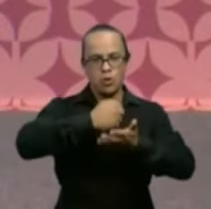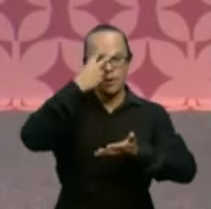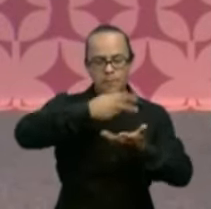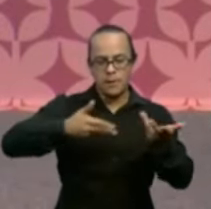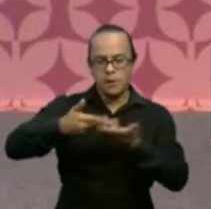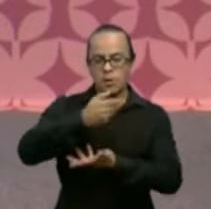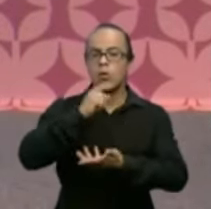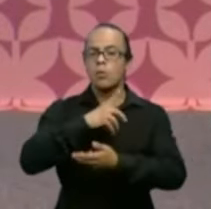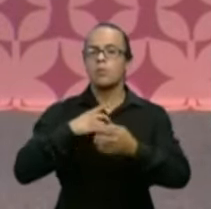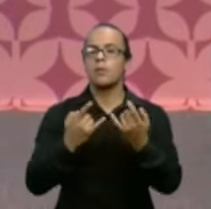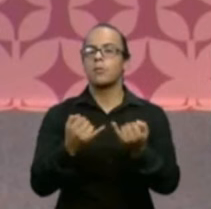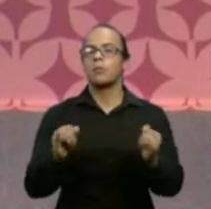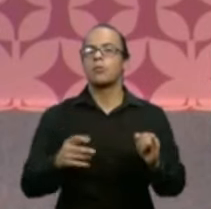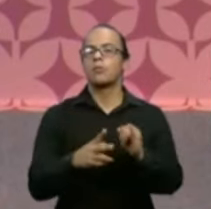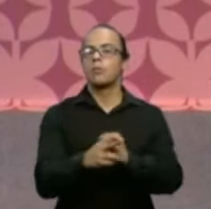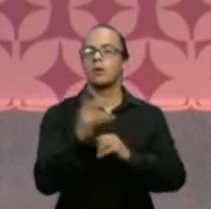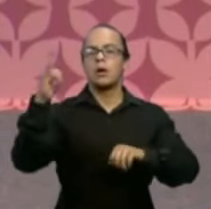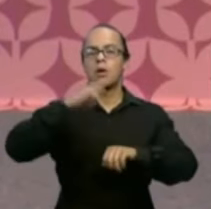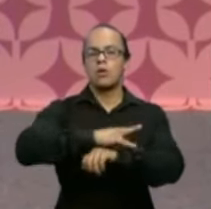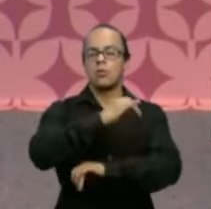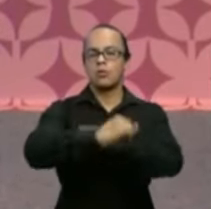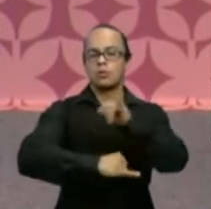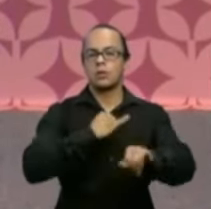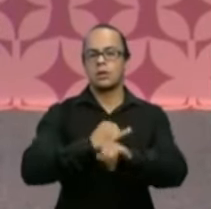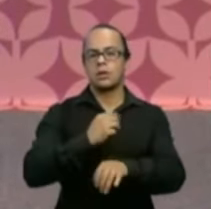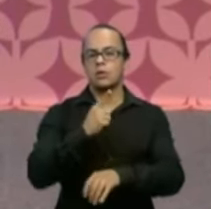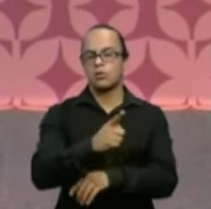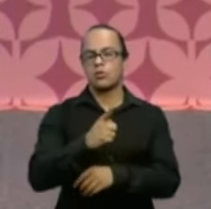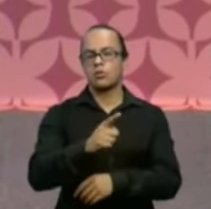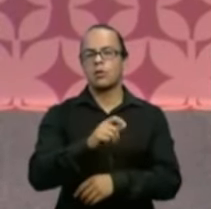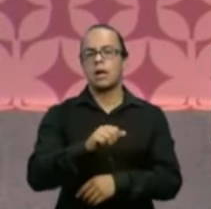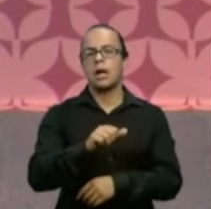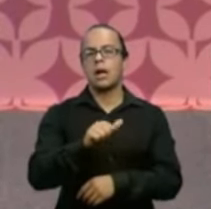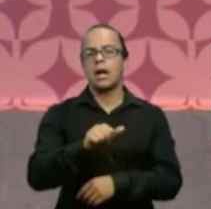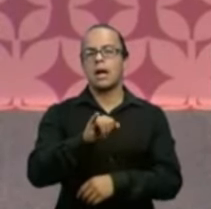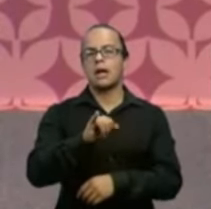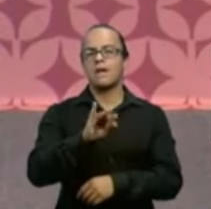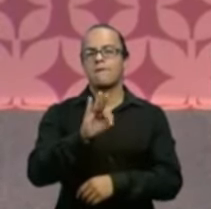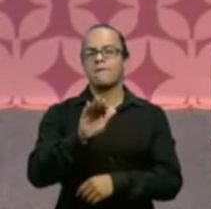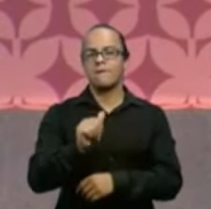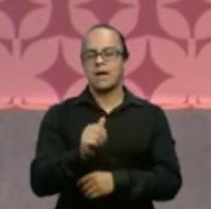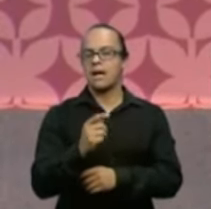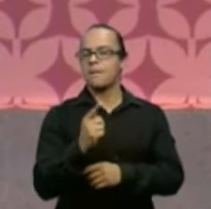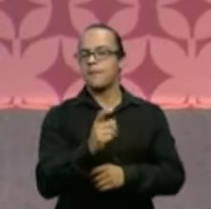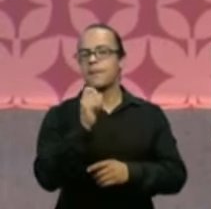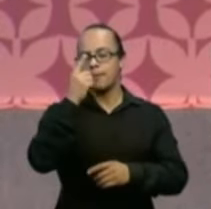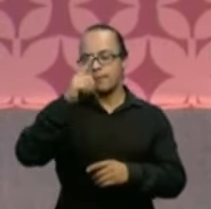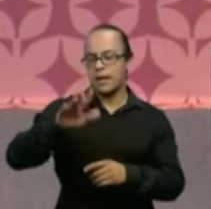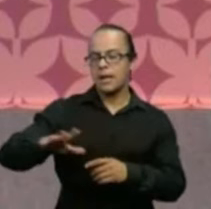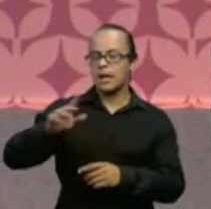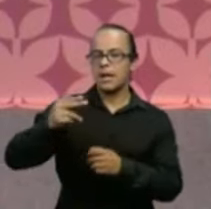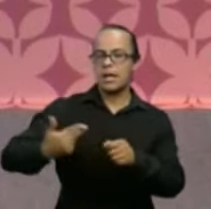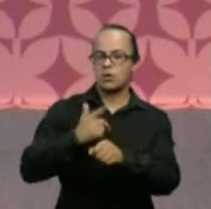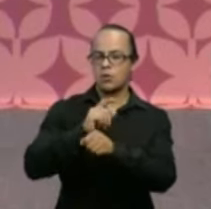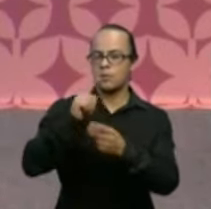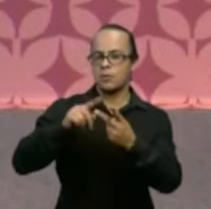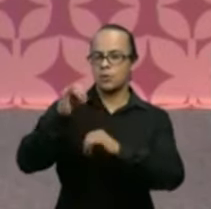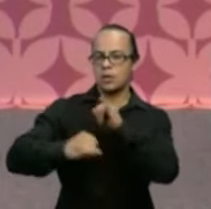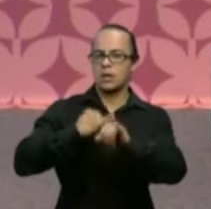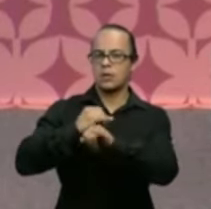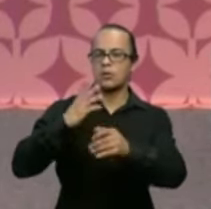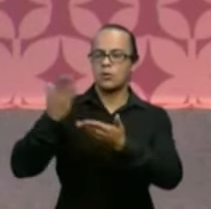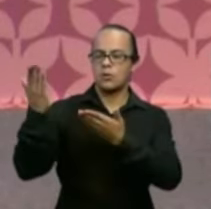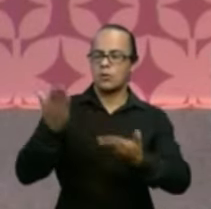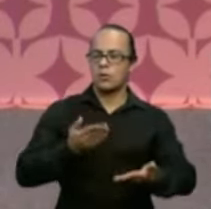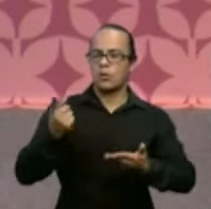Aeropuerto Internacional Felipe Ángeles, el AIFA, para atender y atraer a más turismo nacional e internacional. Y está aquí